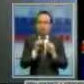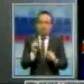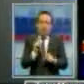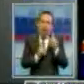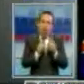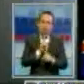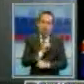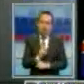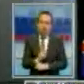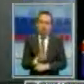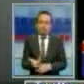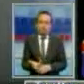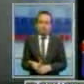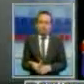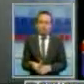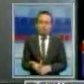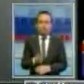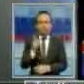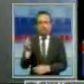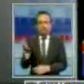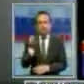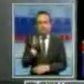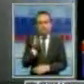Antonio dice, si ya...